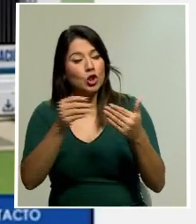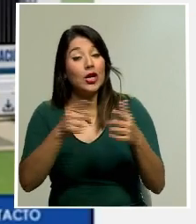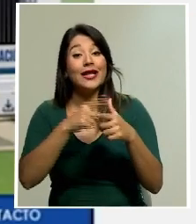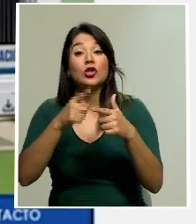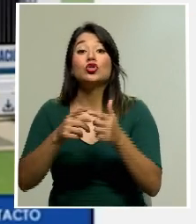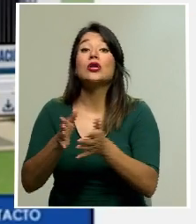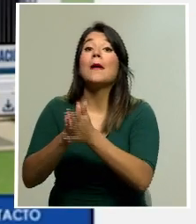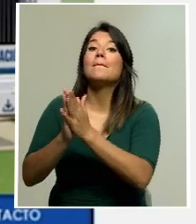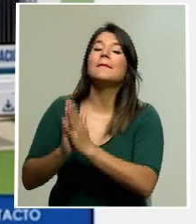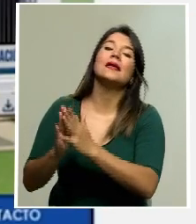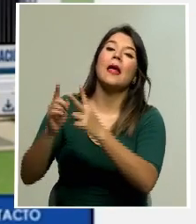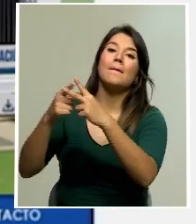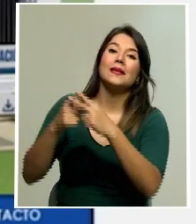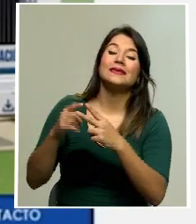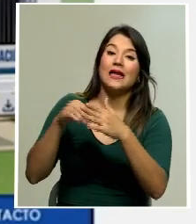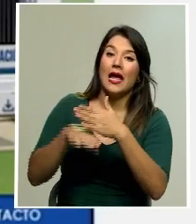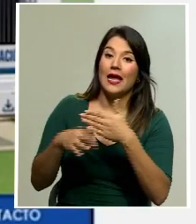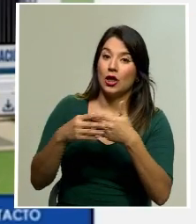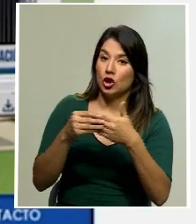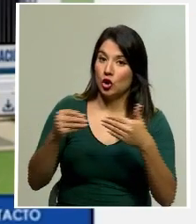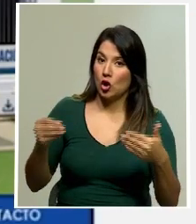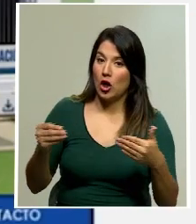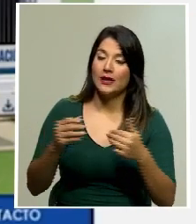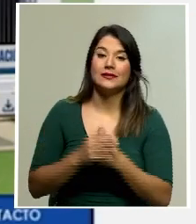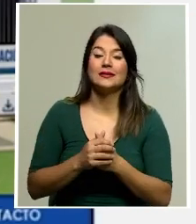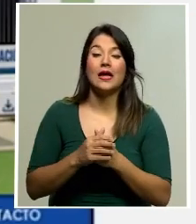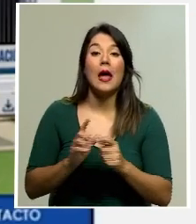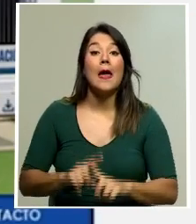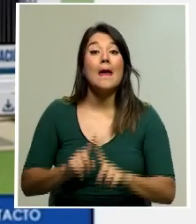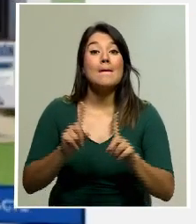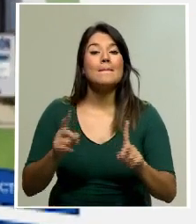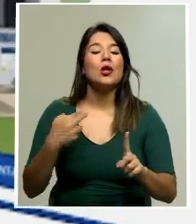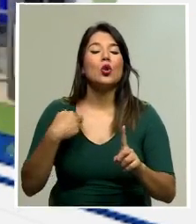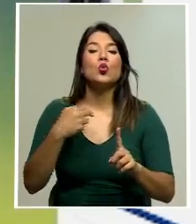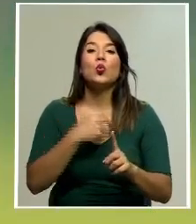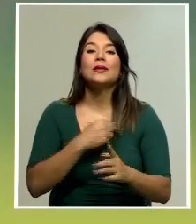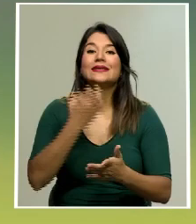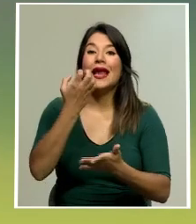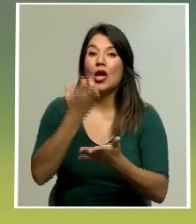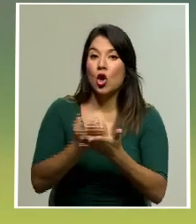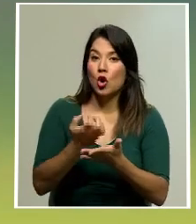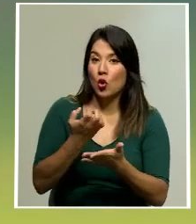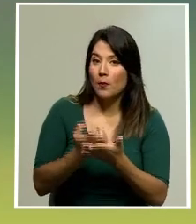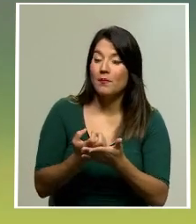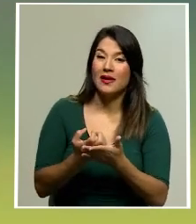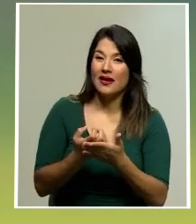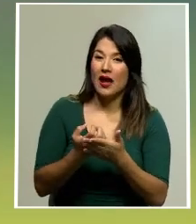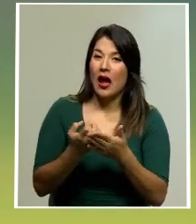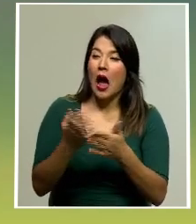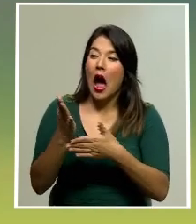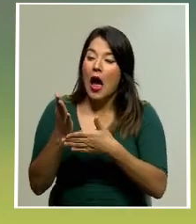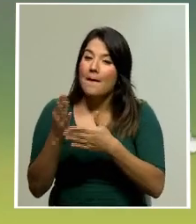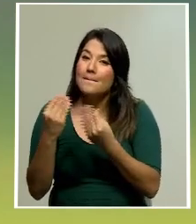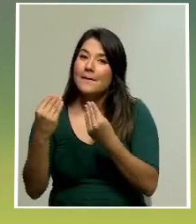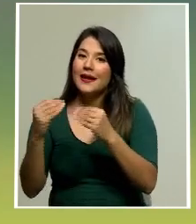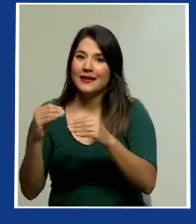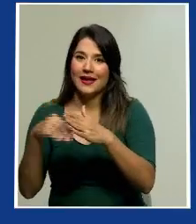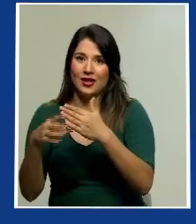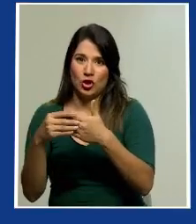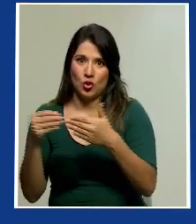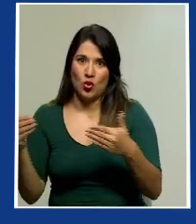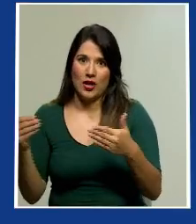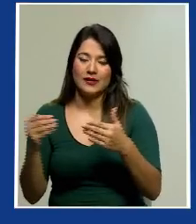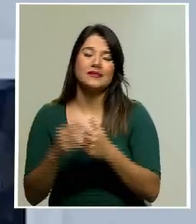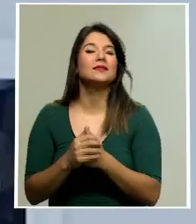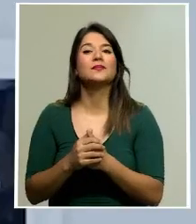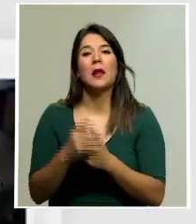con activos que estén en dólares. Lo que sucede es que nuestra economía está extraoficialmente dolarizada. El Banco Central prevé que para este